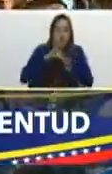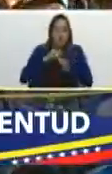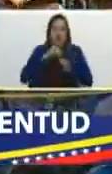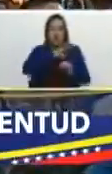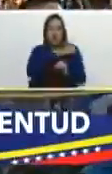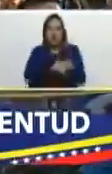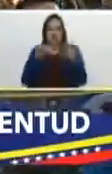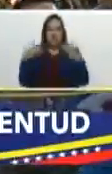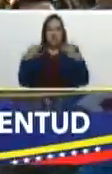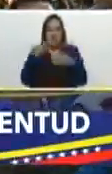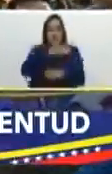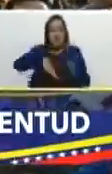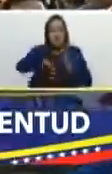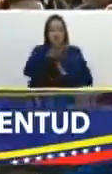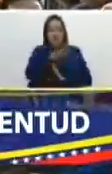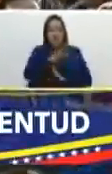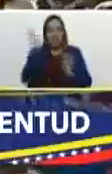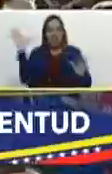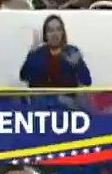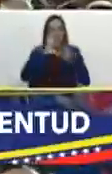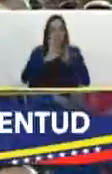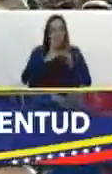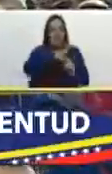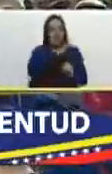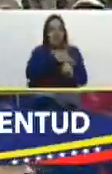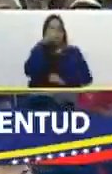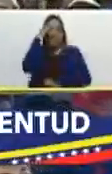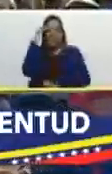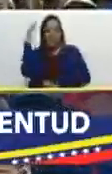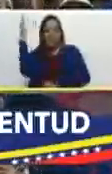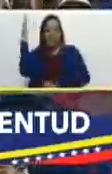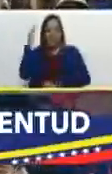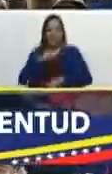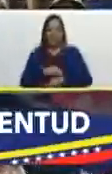naturaleza, conexión con la fuerza de Dios.